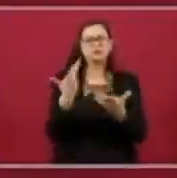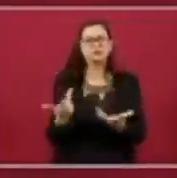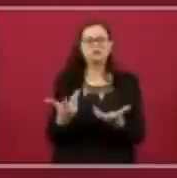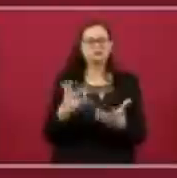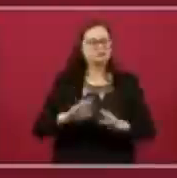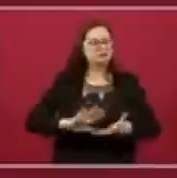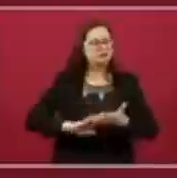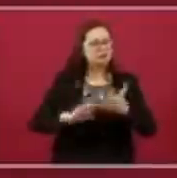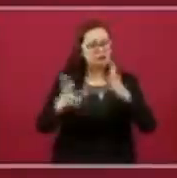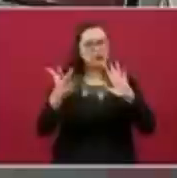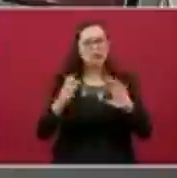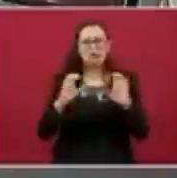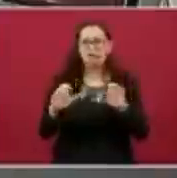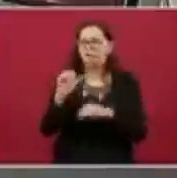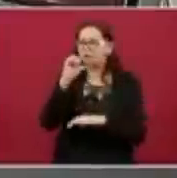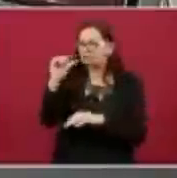violencia.